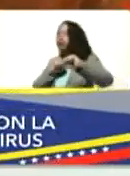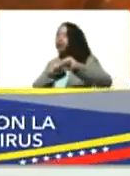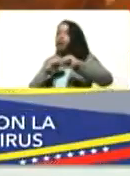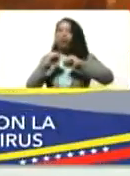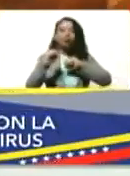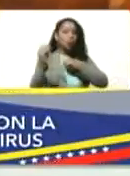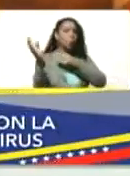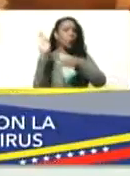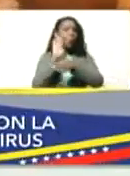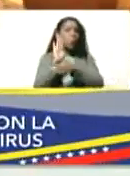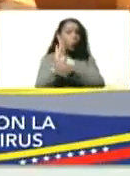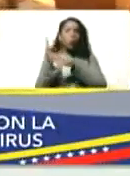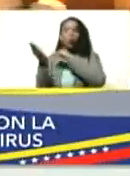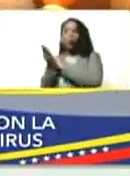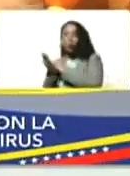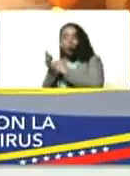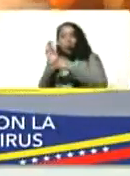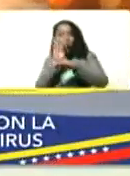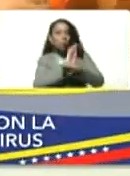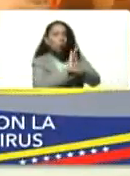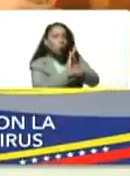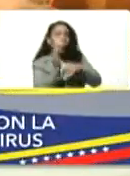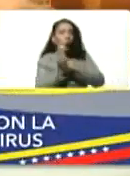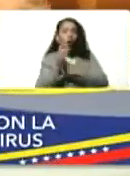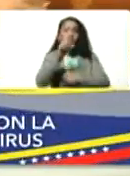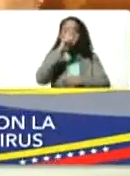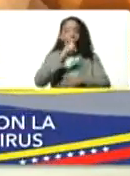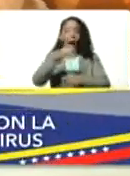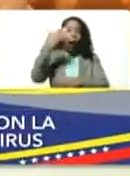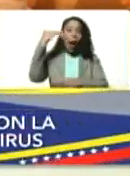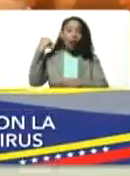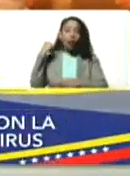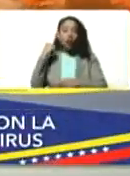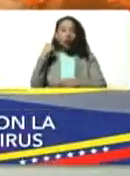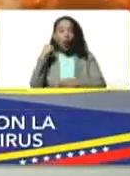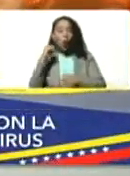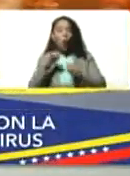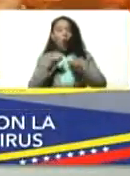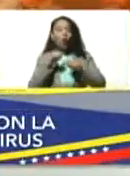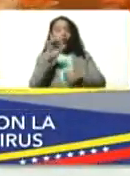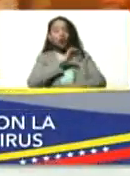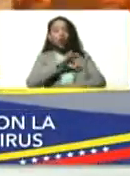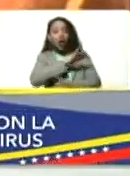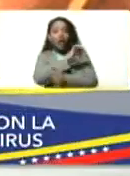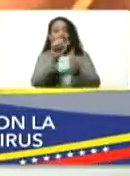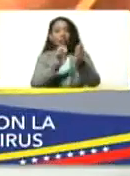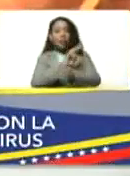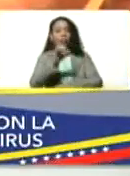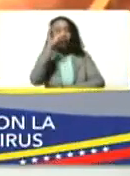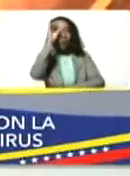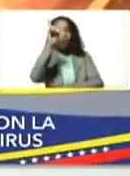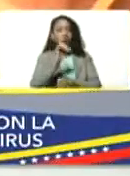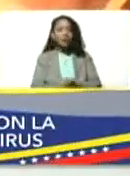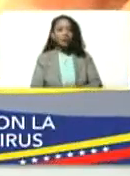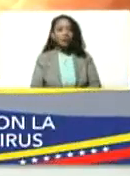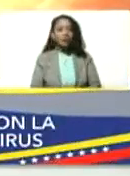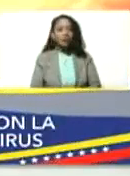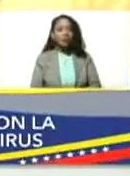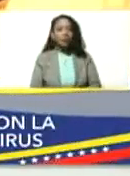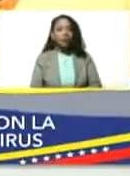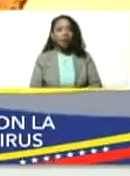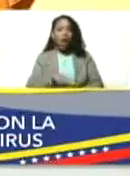cuidándose. Y luego cuando hace un año exactamente, señora vicepresidenta Delcy Rodríguez,